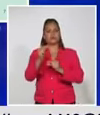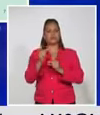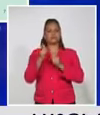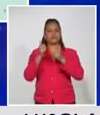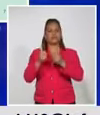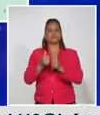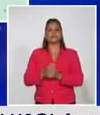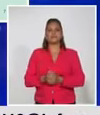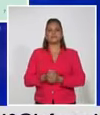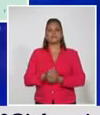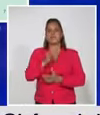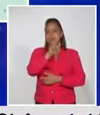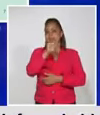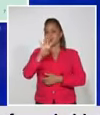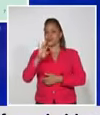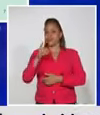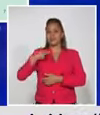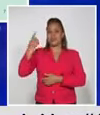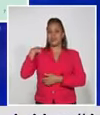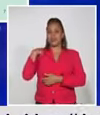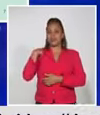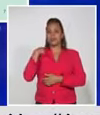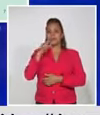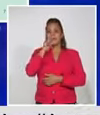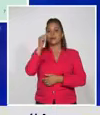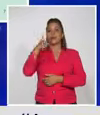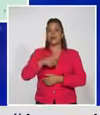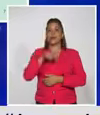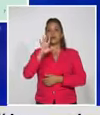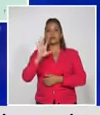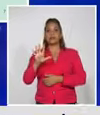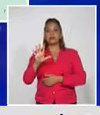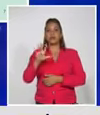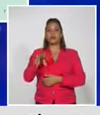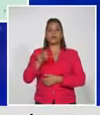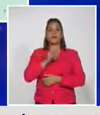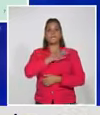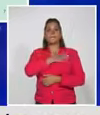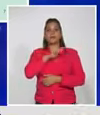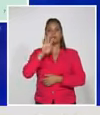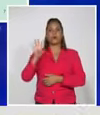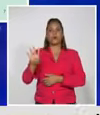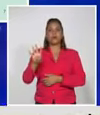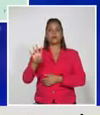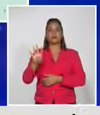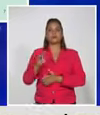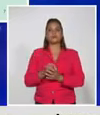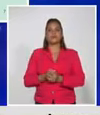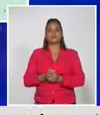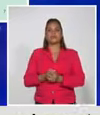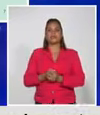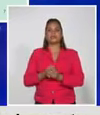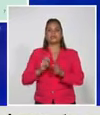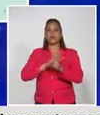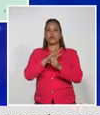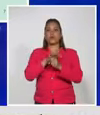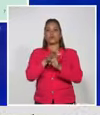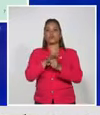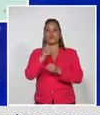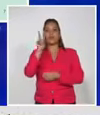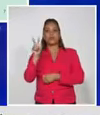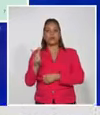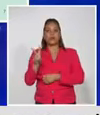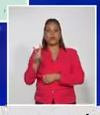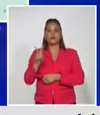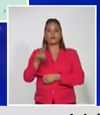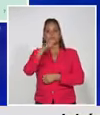Los 14 de ayer, de Bejucal 5, de Nueva Paz 4, de San José de las Lajas 2 y de San Nicolás